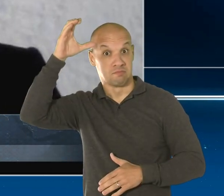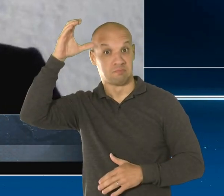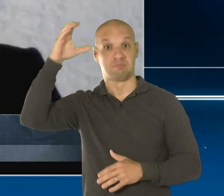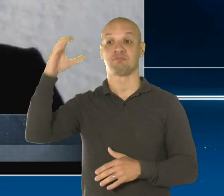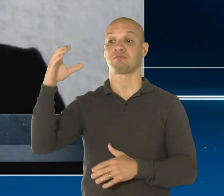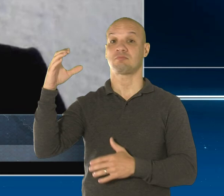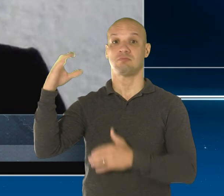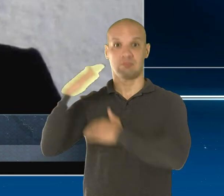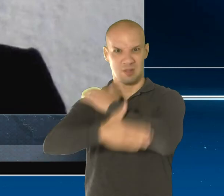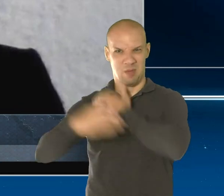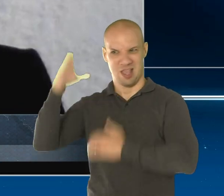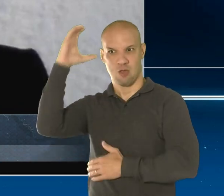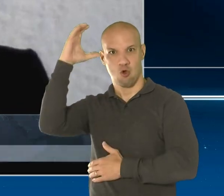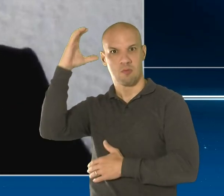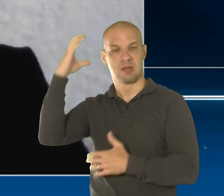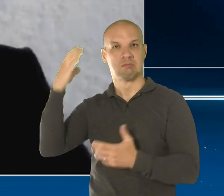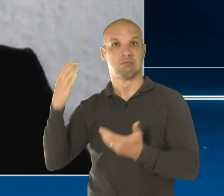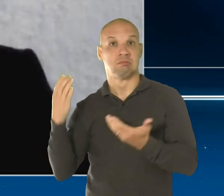Sí, están